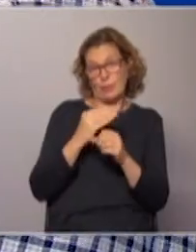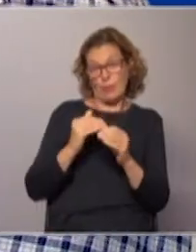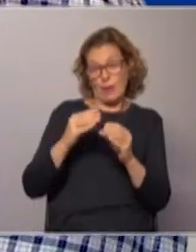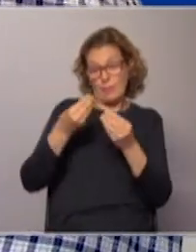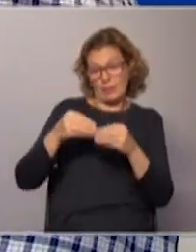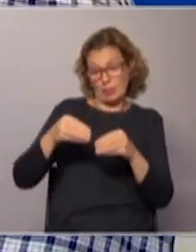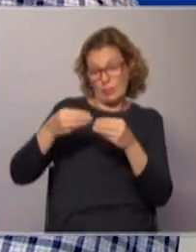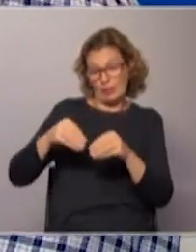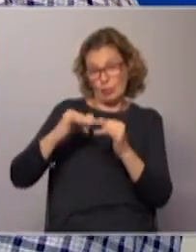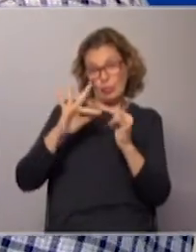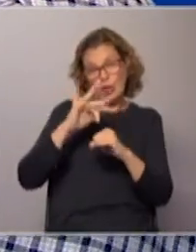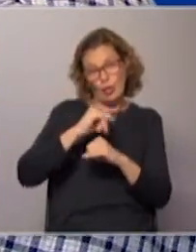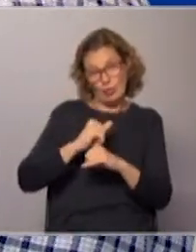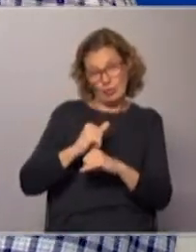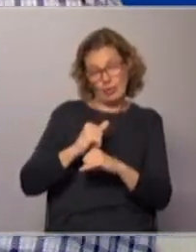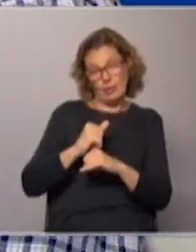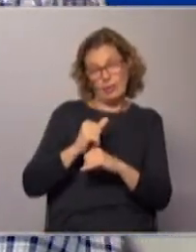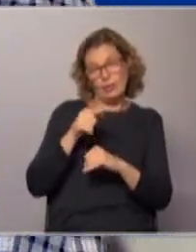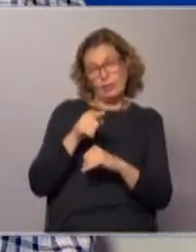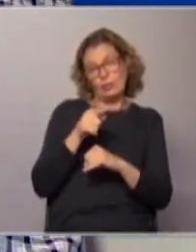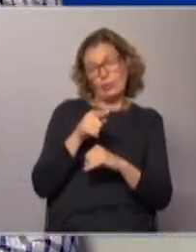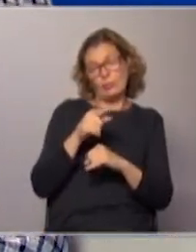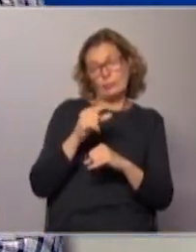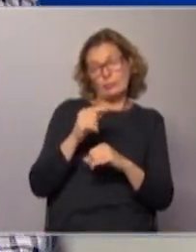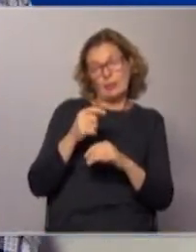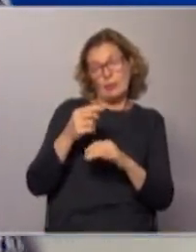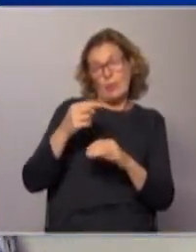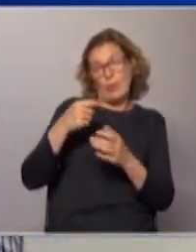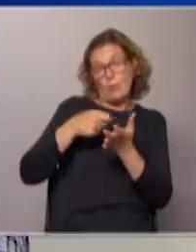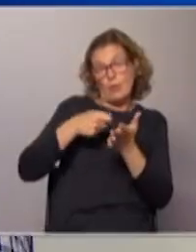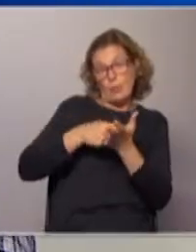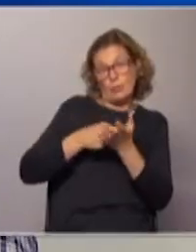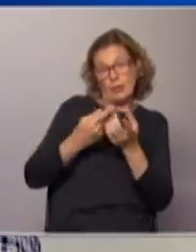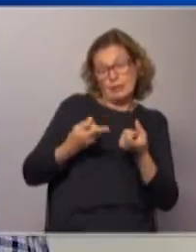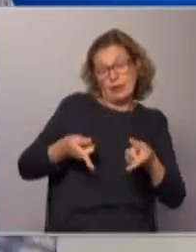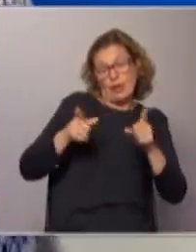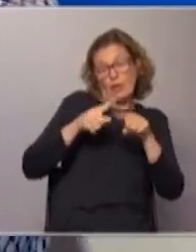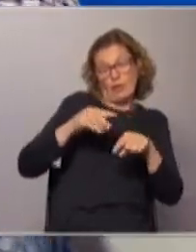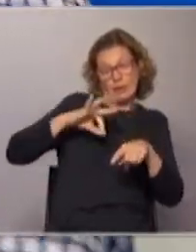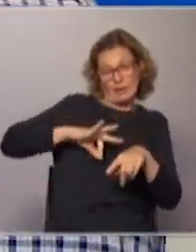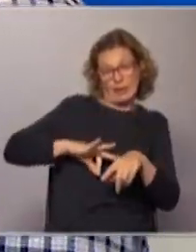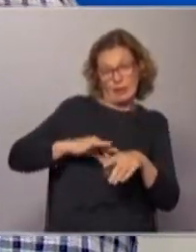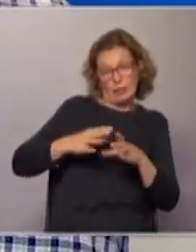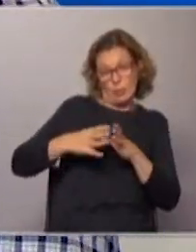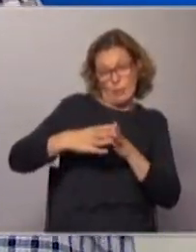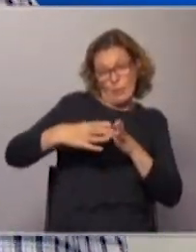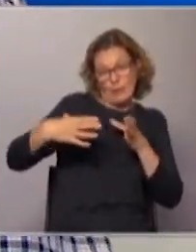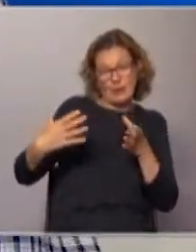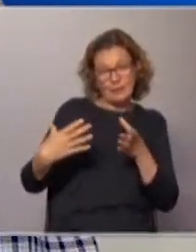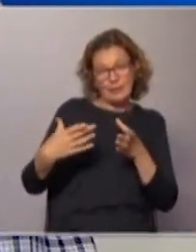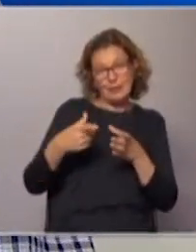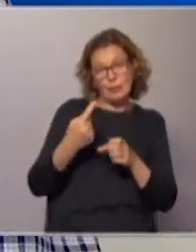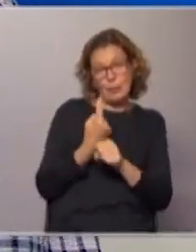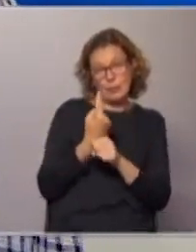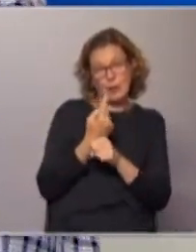que se va perdiendo todos los días porque porque tú cada vez tienes menos poder de compra hasta que volvemos a aumentar los salarios se van a ser muy grandes